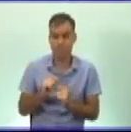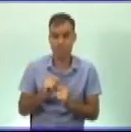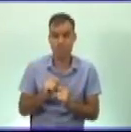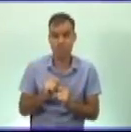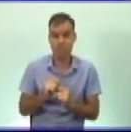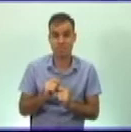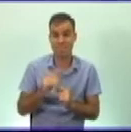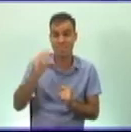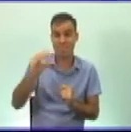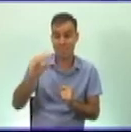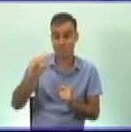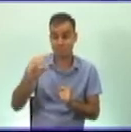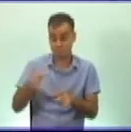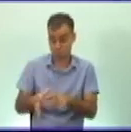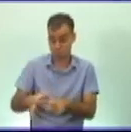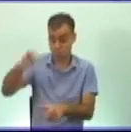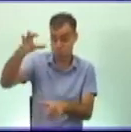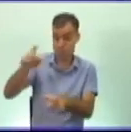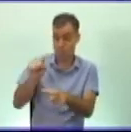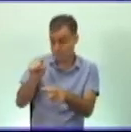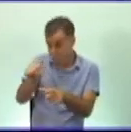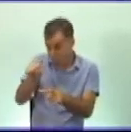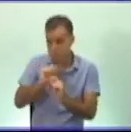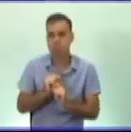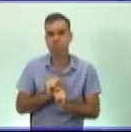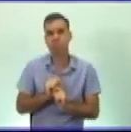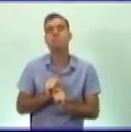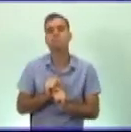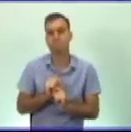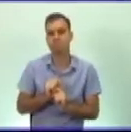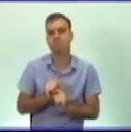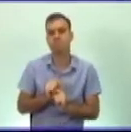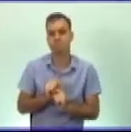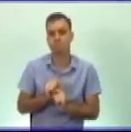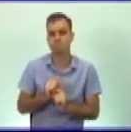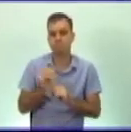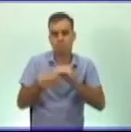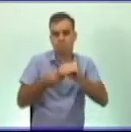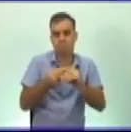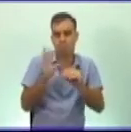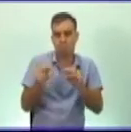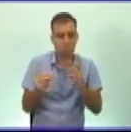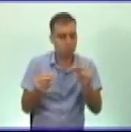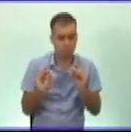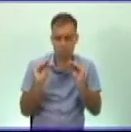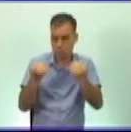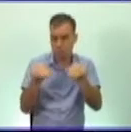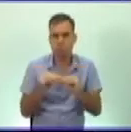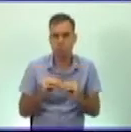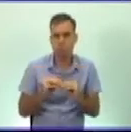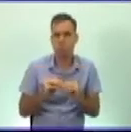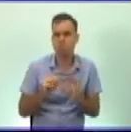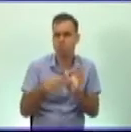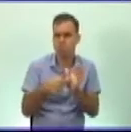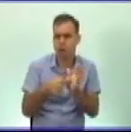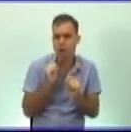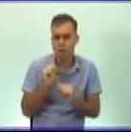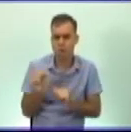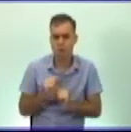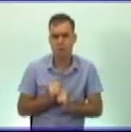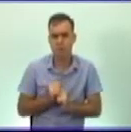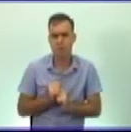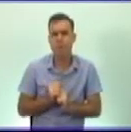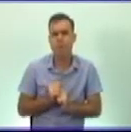medio. Entonces, ¿qué tenemos que hacer? Bueno, sencillamente sustituir, calcular el volumen del cono, hacer lo